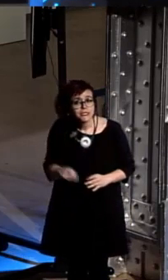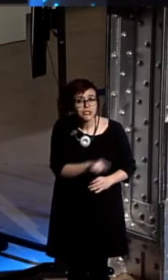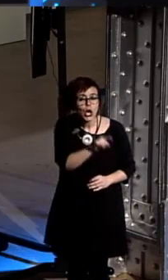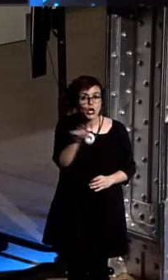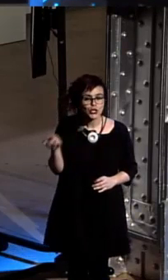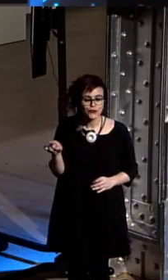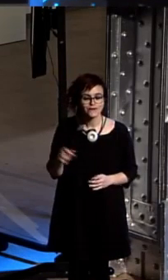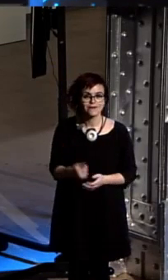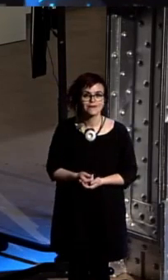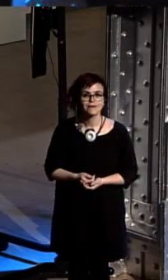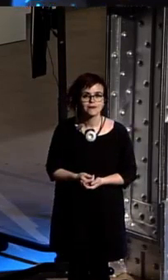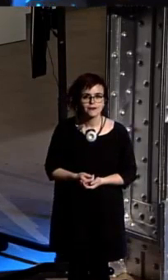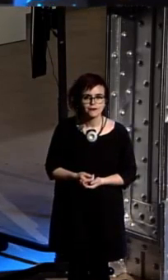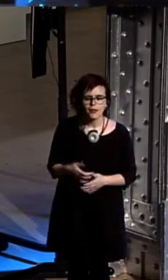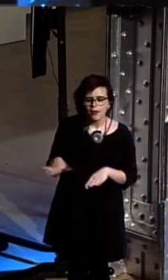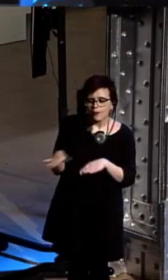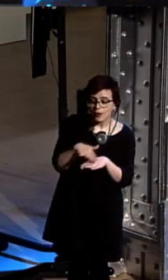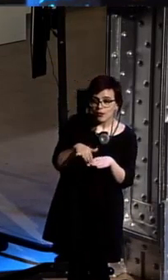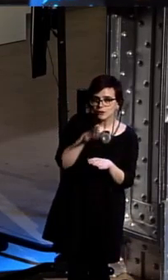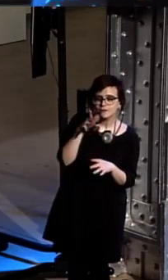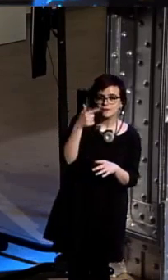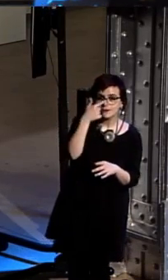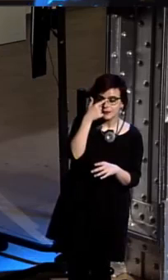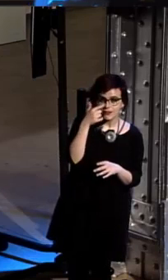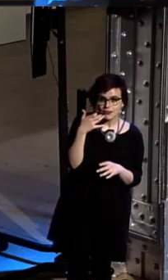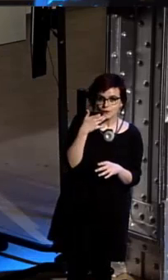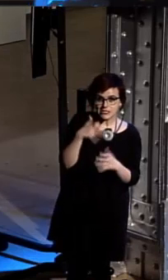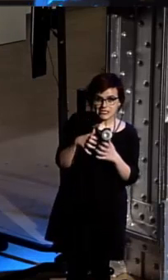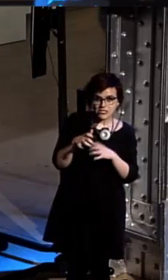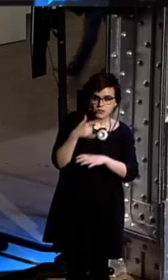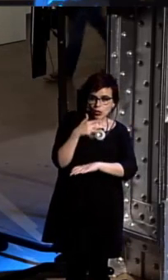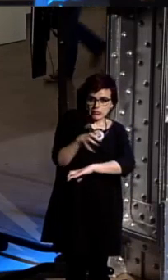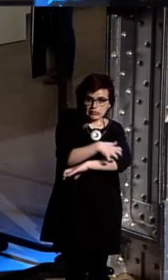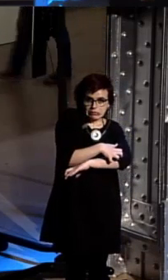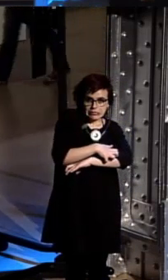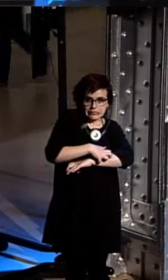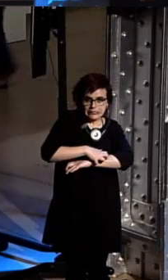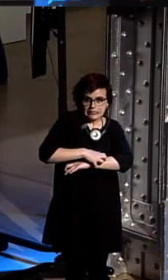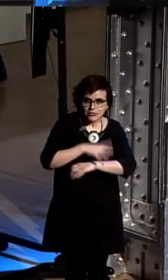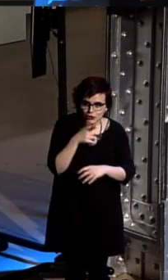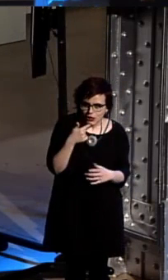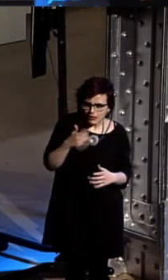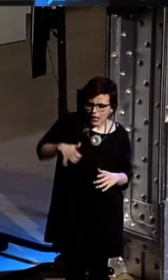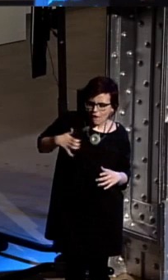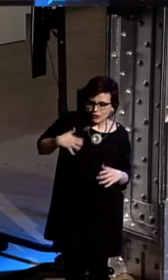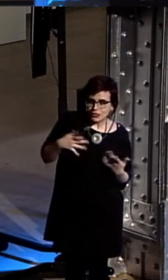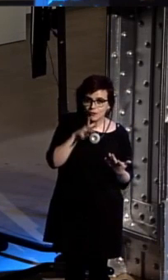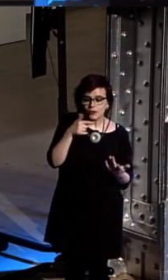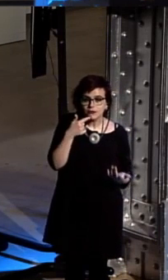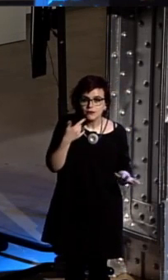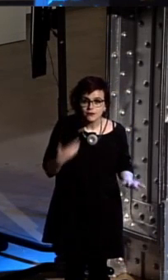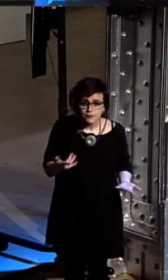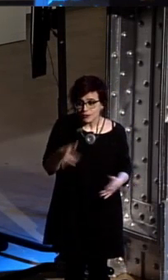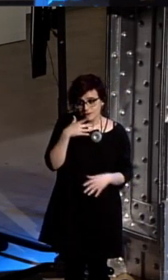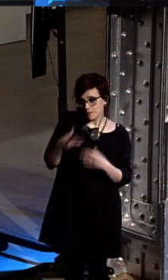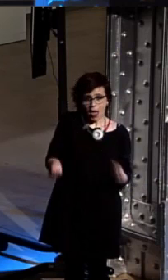No escucha cuál le digas, decirle a tu gato que repítelo porque no escucha. Que a él no le gusta. Que me clava las uñas, me fastidia mucho. O sea, hacer que su gato. Se lo podría hacer. ¿Y por qué no te compras un